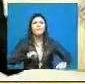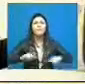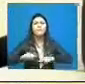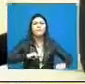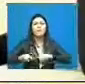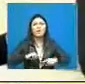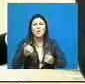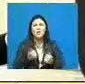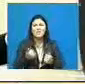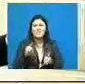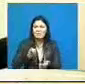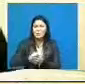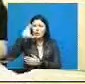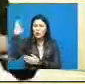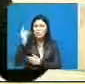tiempos cambiantes,